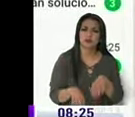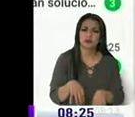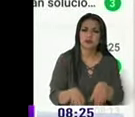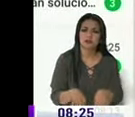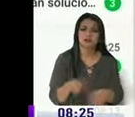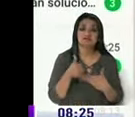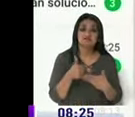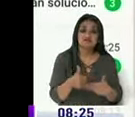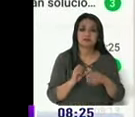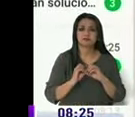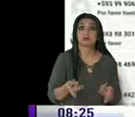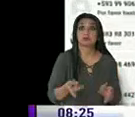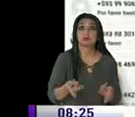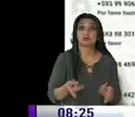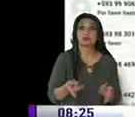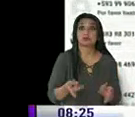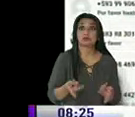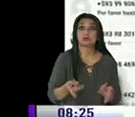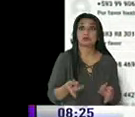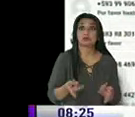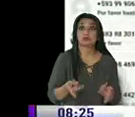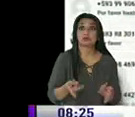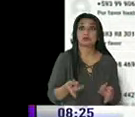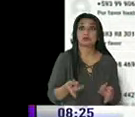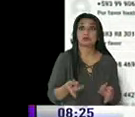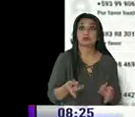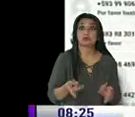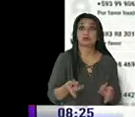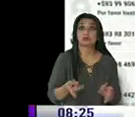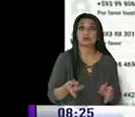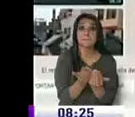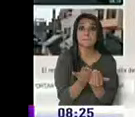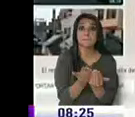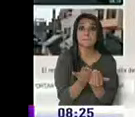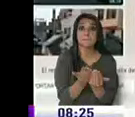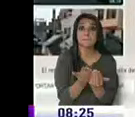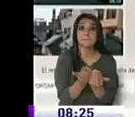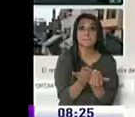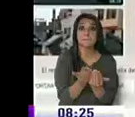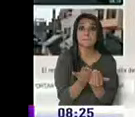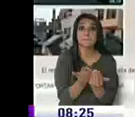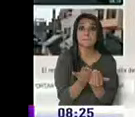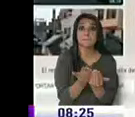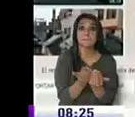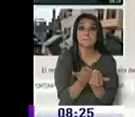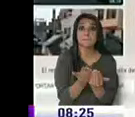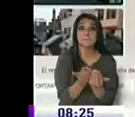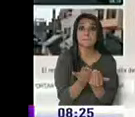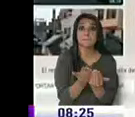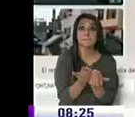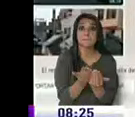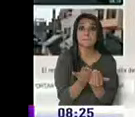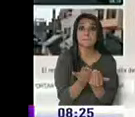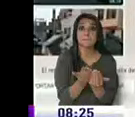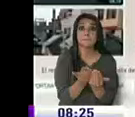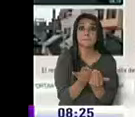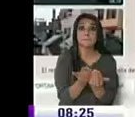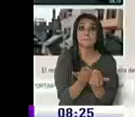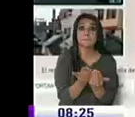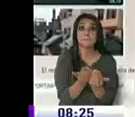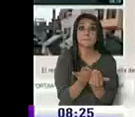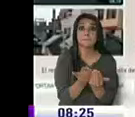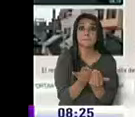Algunos sectores, problemas de basura que estamos evidenciando. Lo mismo pasa en la ciudad de La Ibarra, 2 de febrero, primera foto, 2 baches, ya son